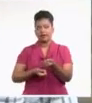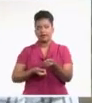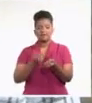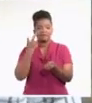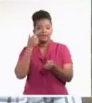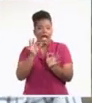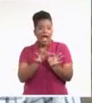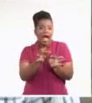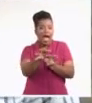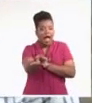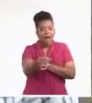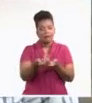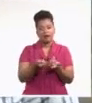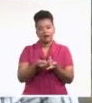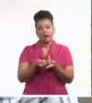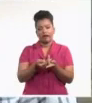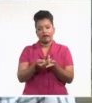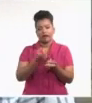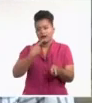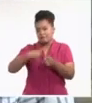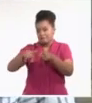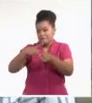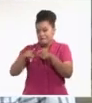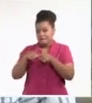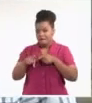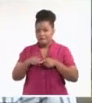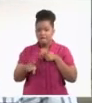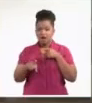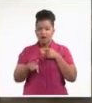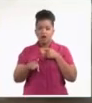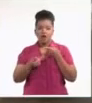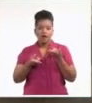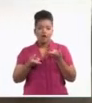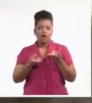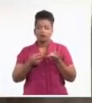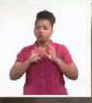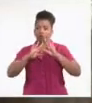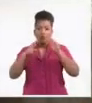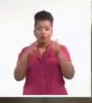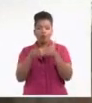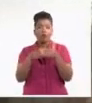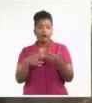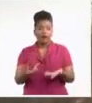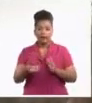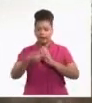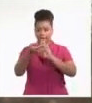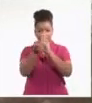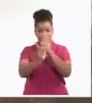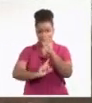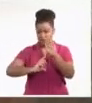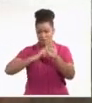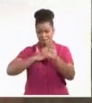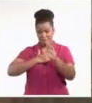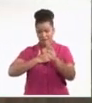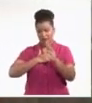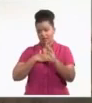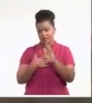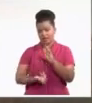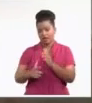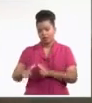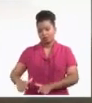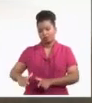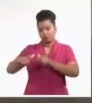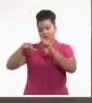cable, aislamiento, elementos de protección de la red, o sea, son elementos básicos de las líneas de distribución